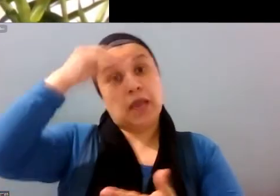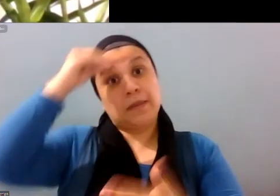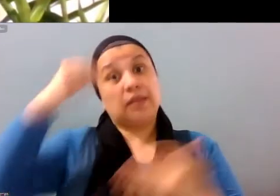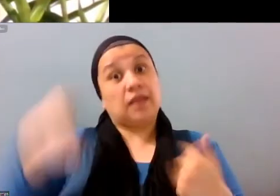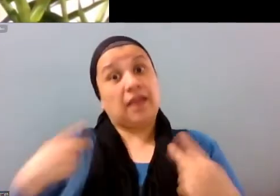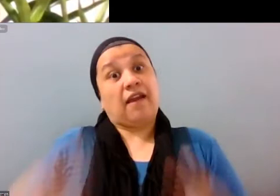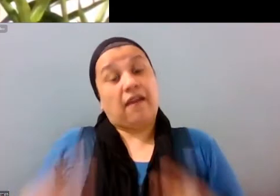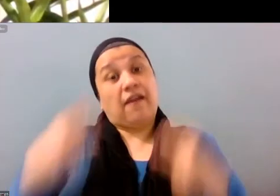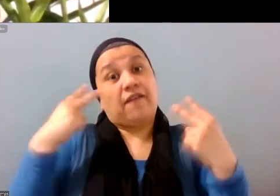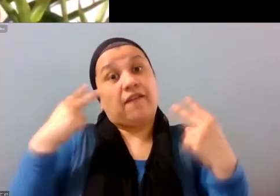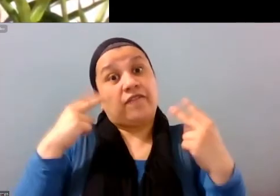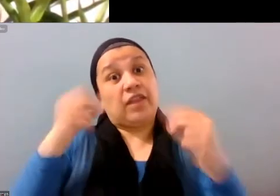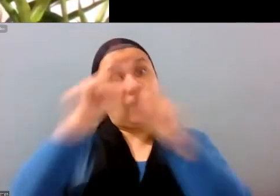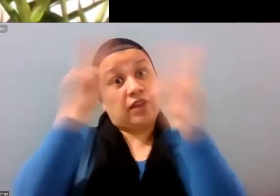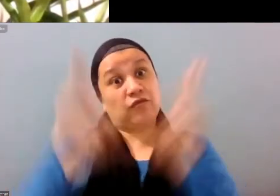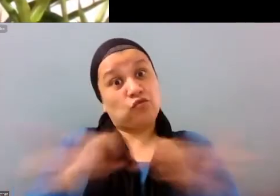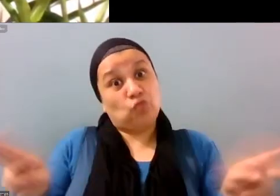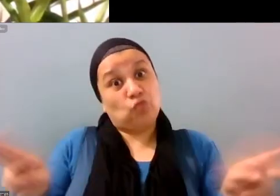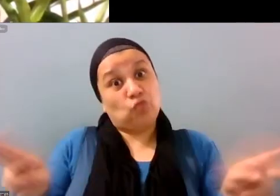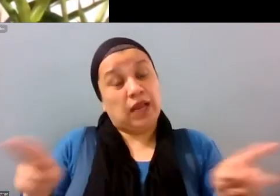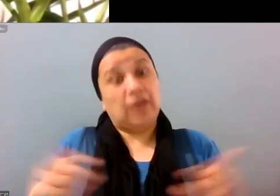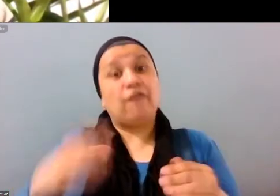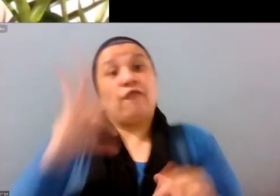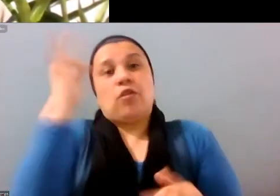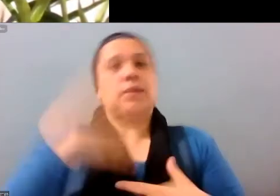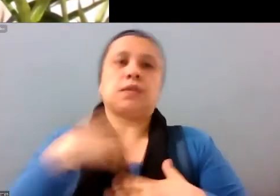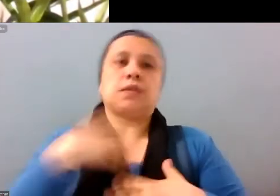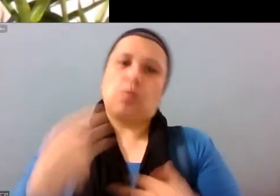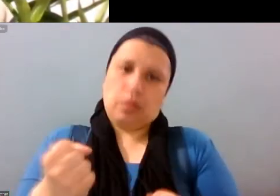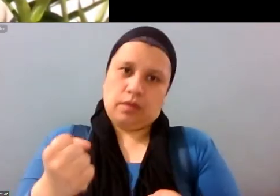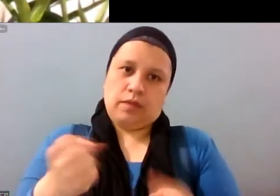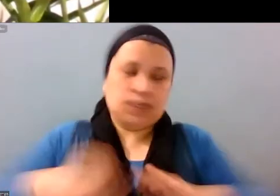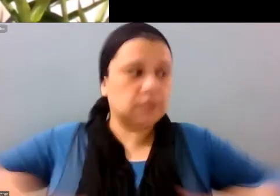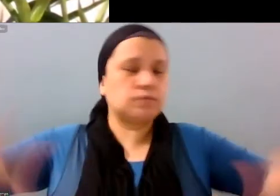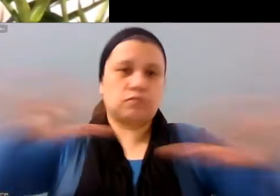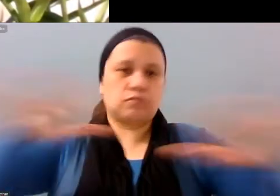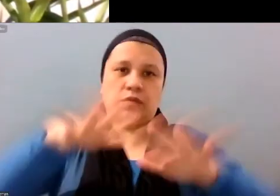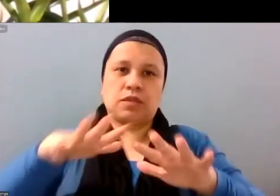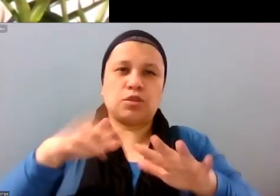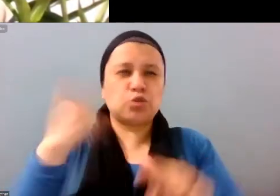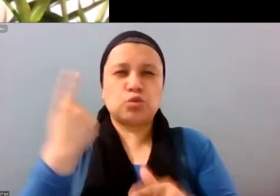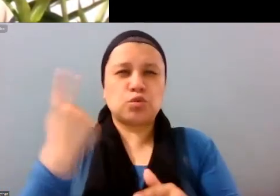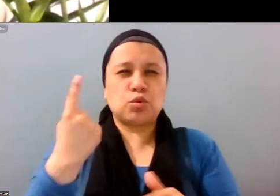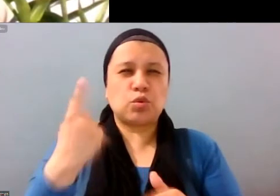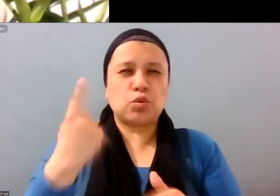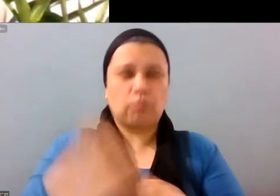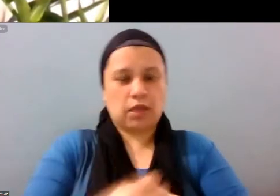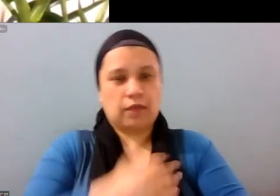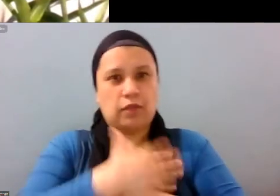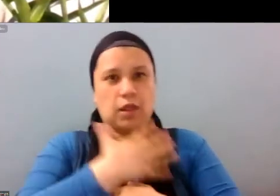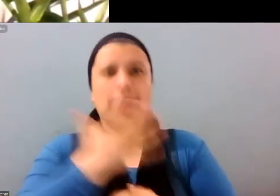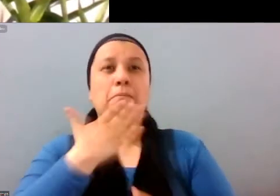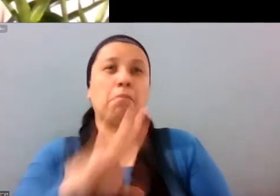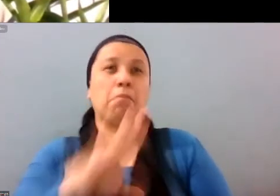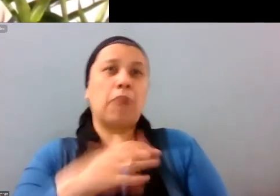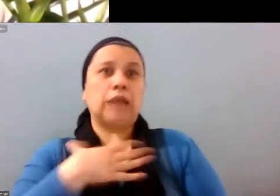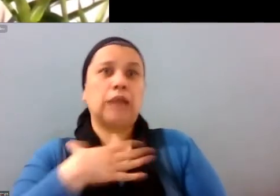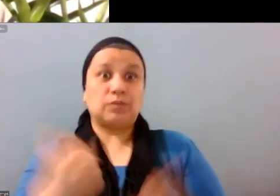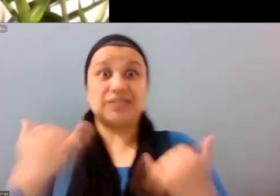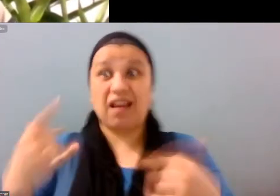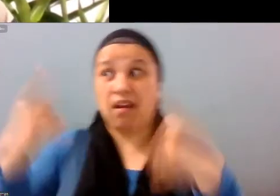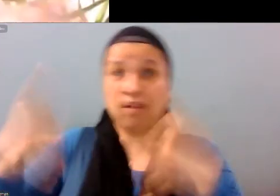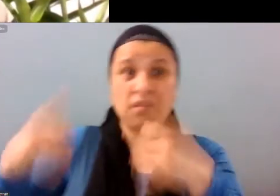de manera saludable también que nuestro espacio de trabajo sea también un espacio que no vaya a afectar nuestra salud porque pareciera que ya está teniendo también